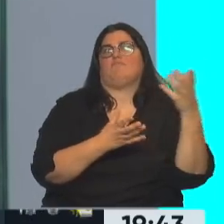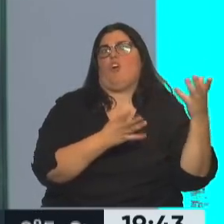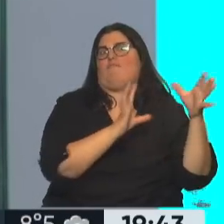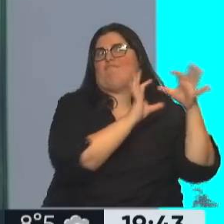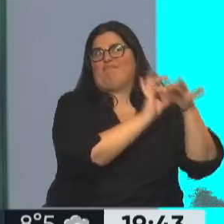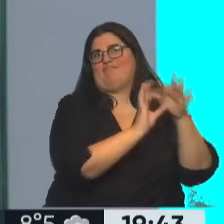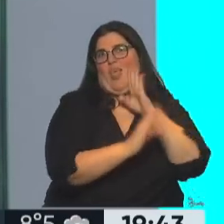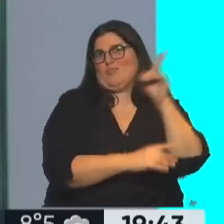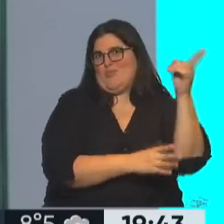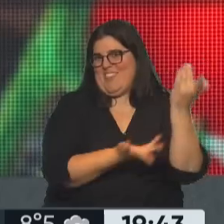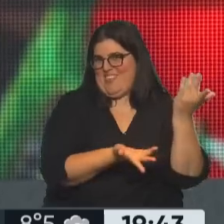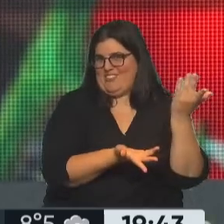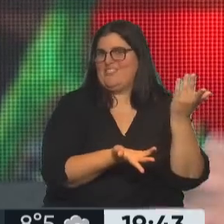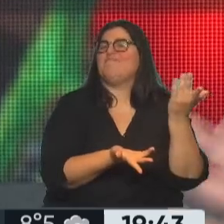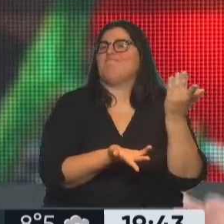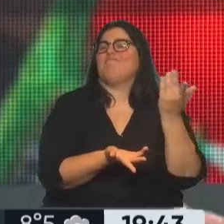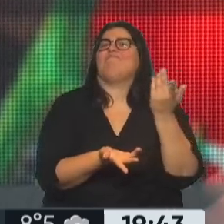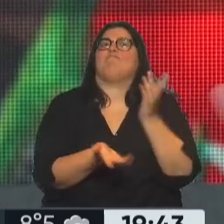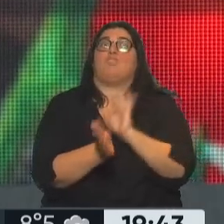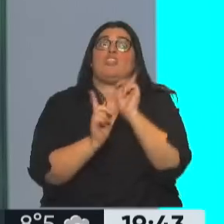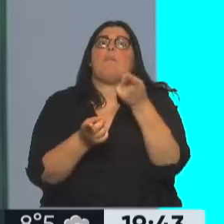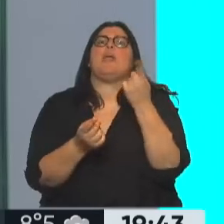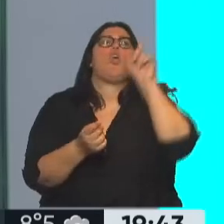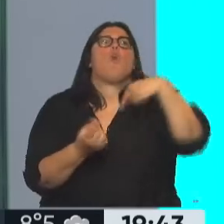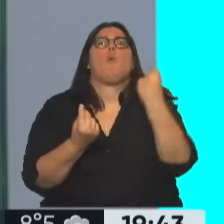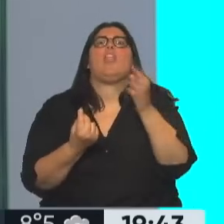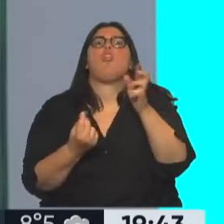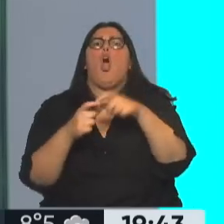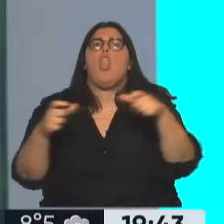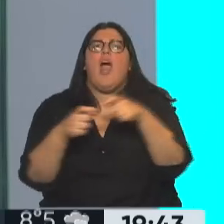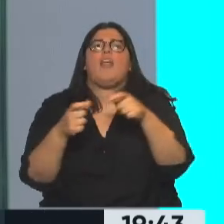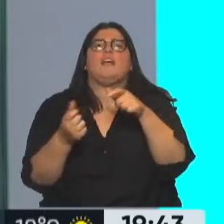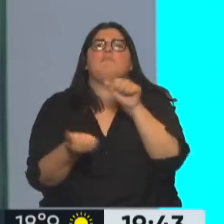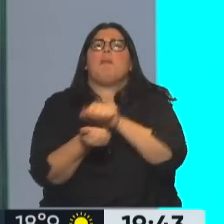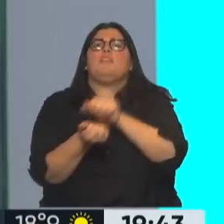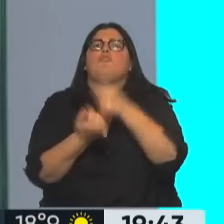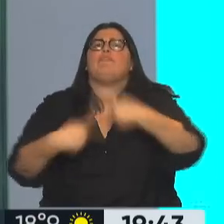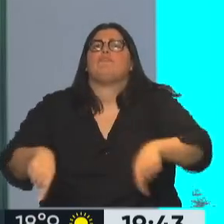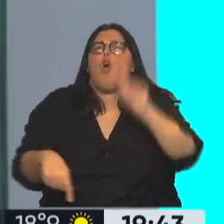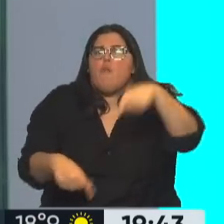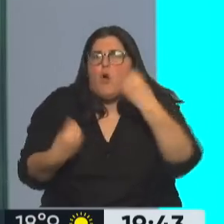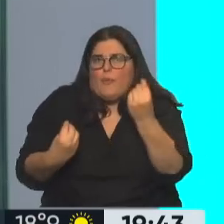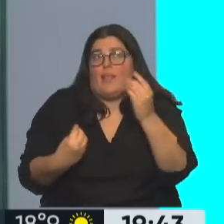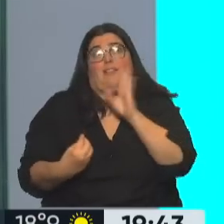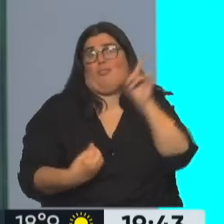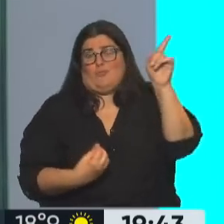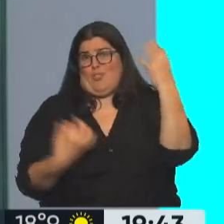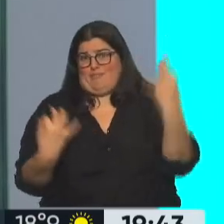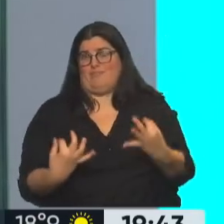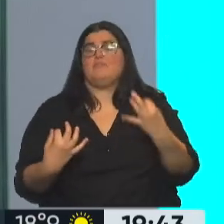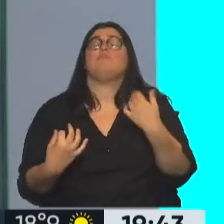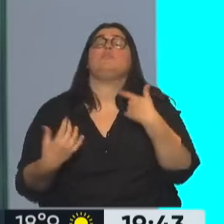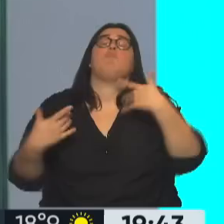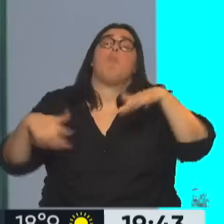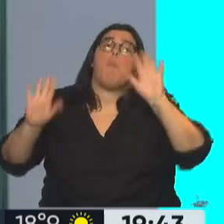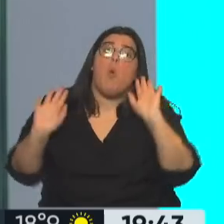Pero además el emisor del billete. Con lo cual, salvo que, de nuevo, supongamos que eso no sucediera y yo